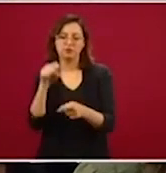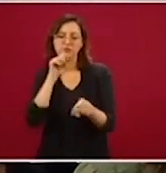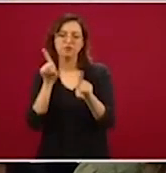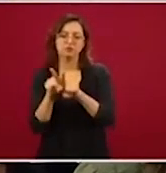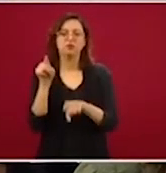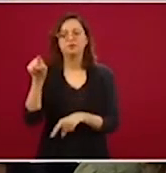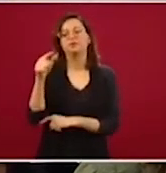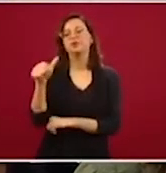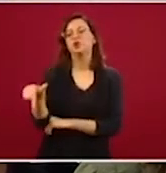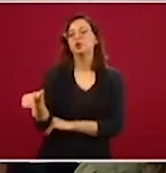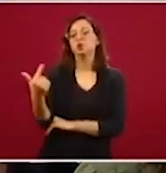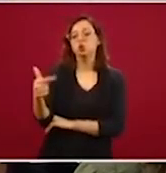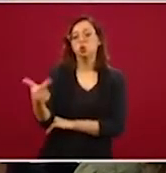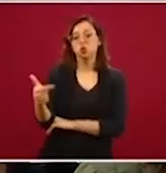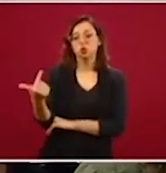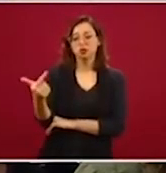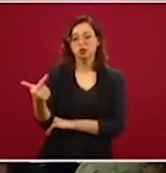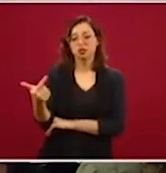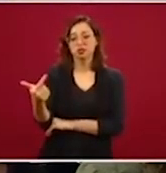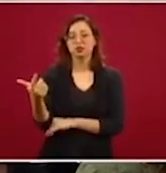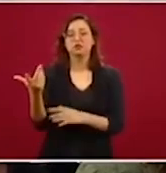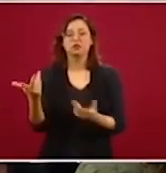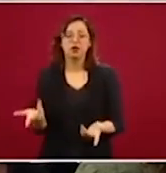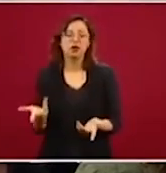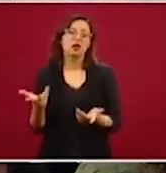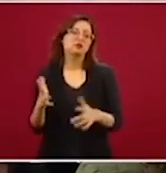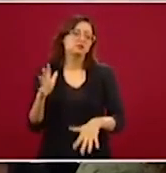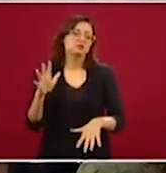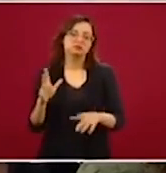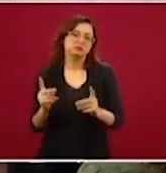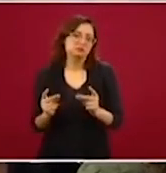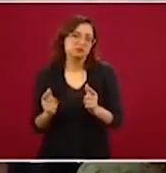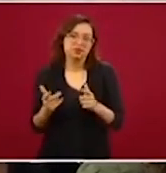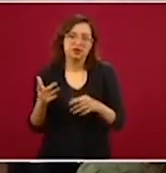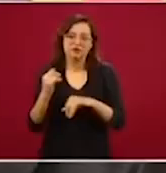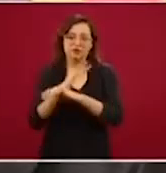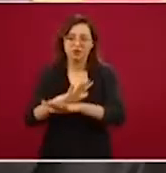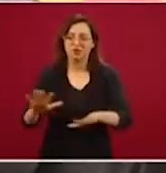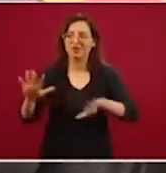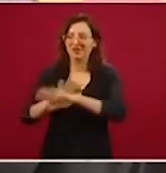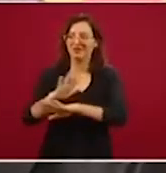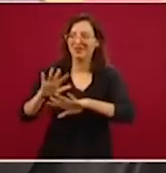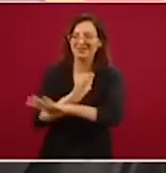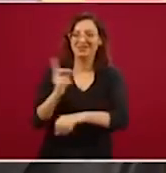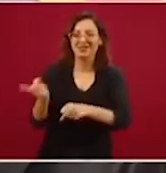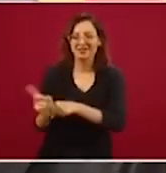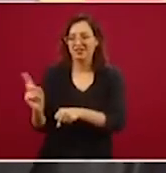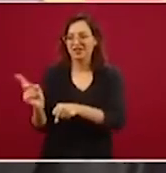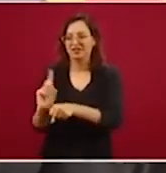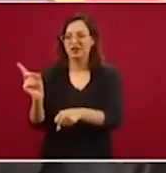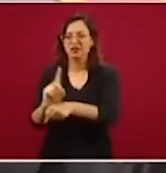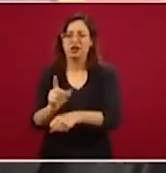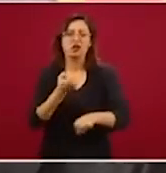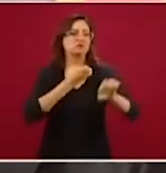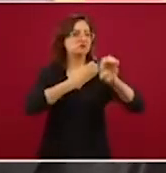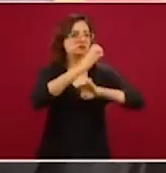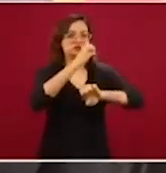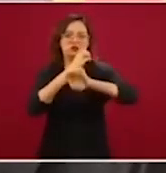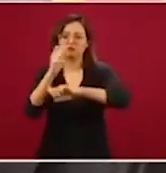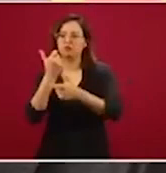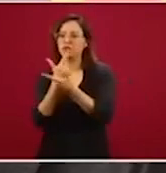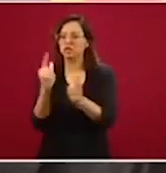desfases de información no deben preocuparnos hemos destacado que los gobiernos estatales son libres y soberanos los